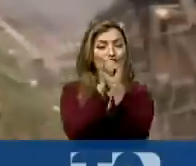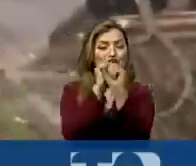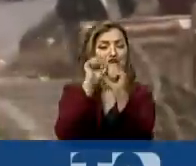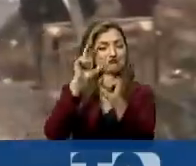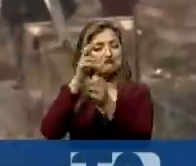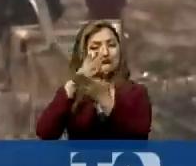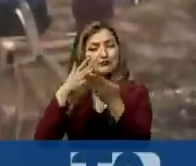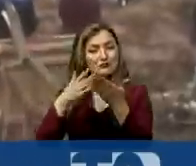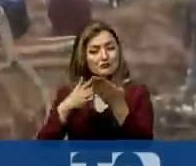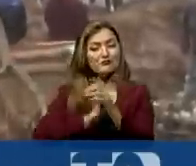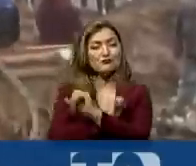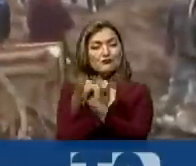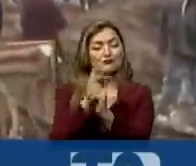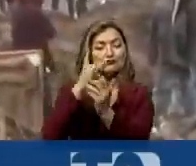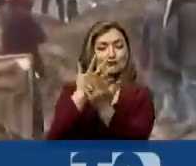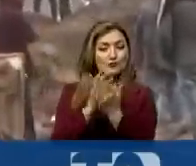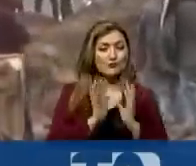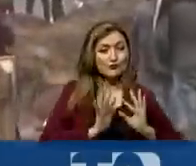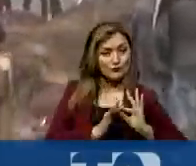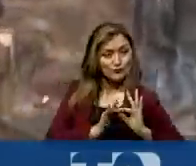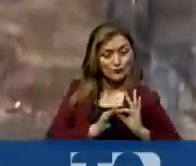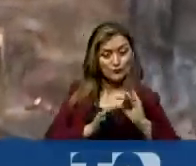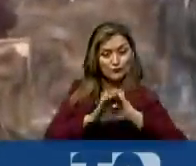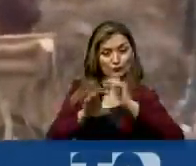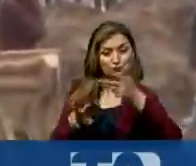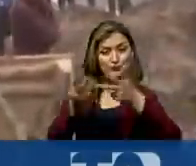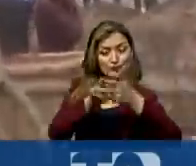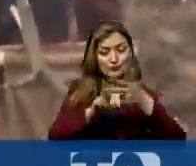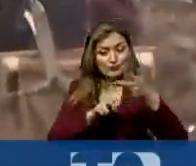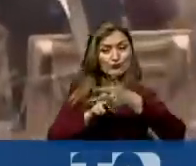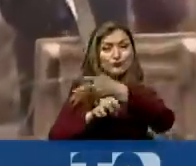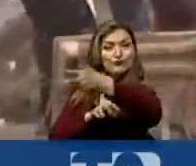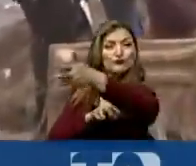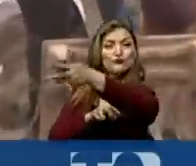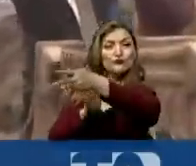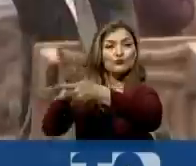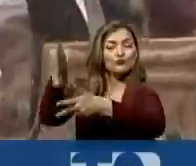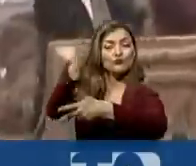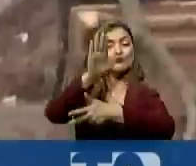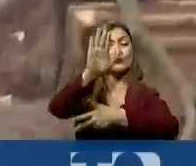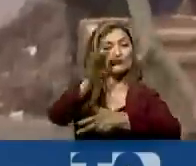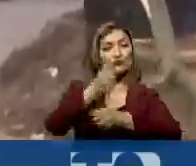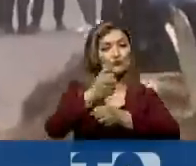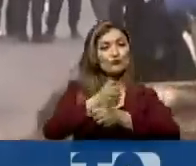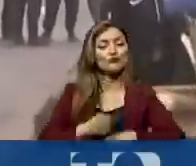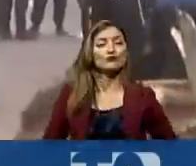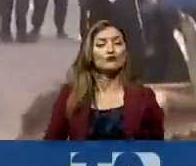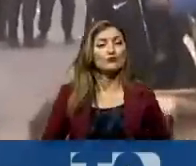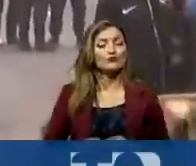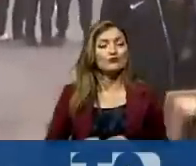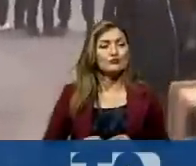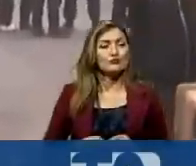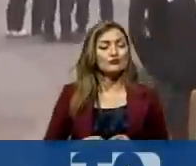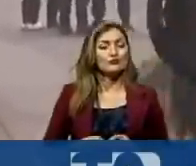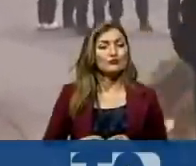poder llegar hasta calderón donde ya el transporte público está operando con total normalidad en ese sector aquí como